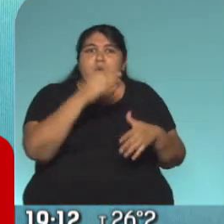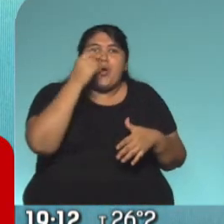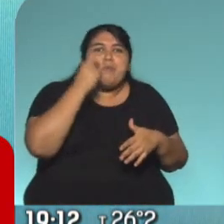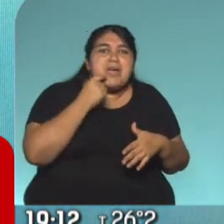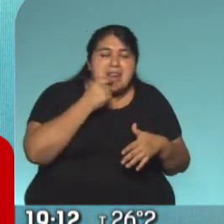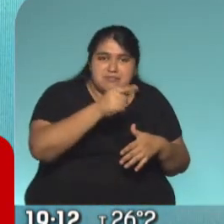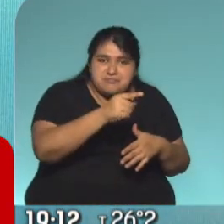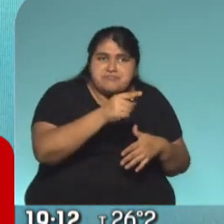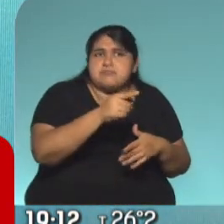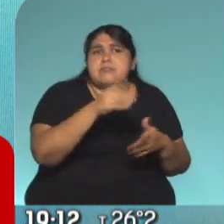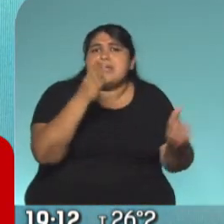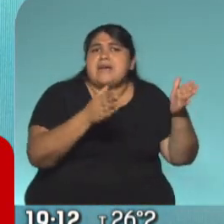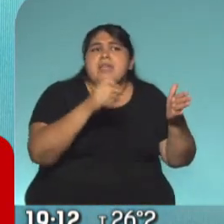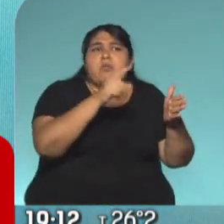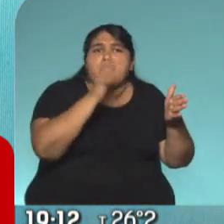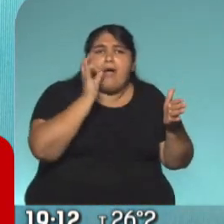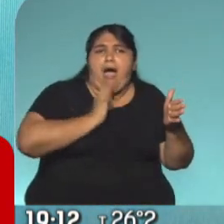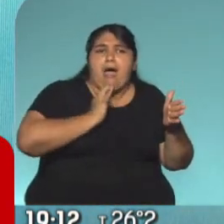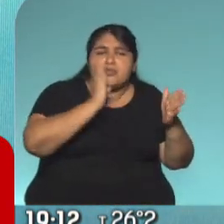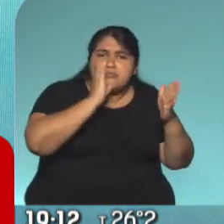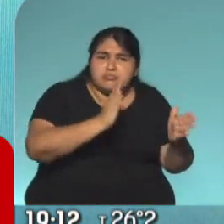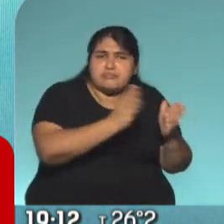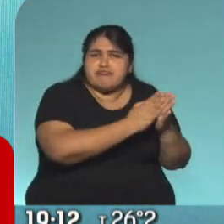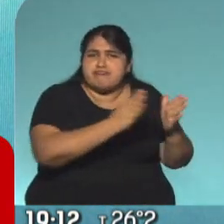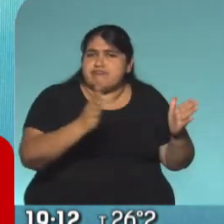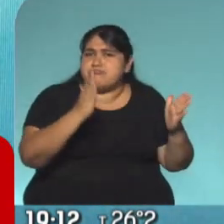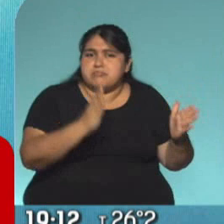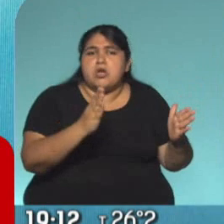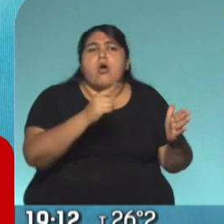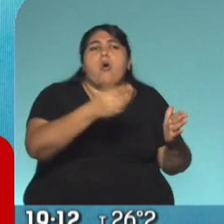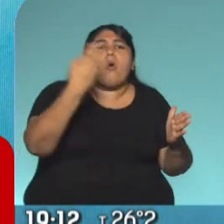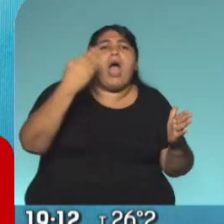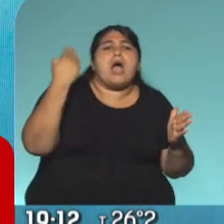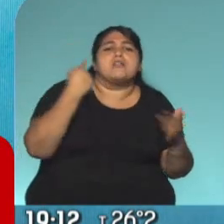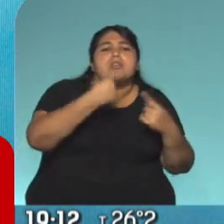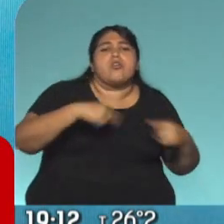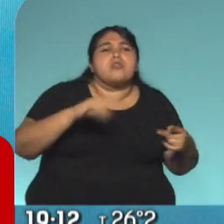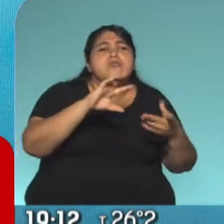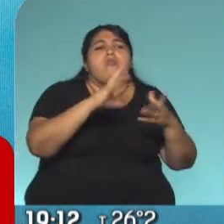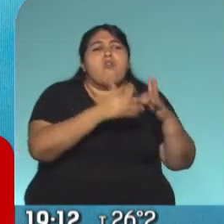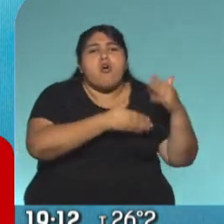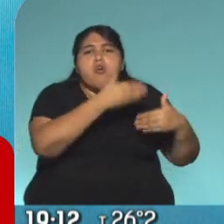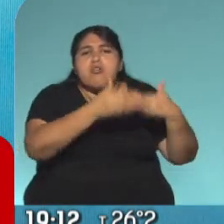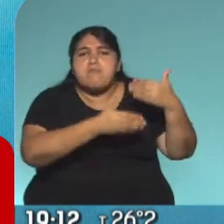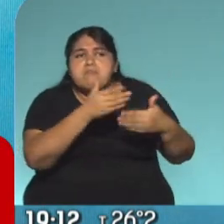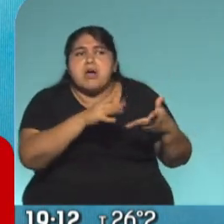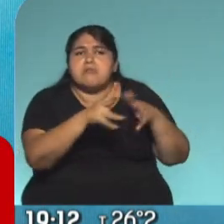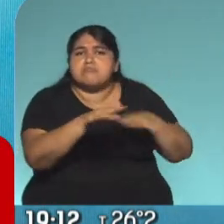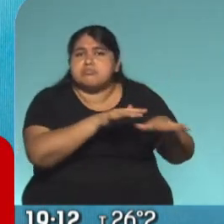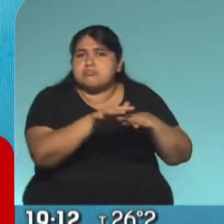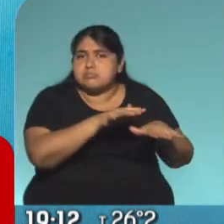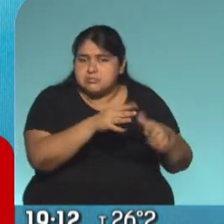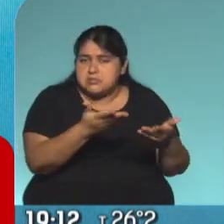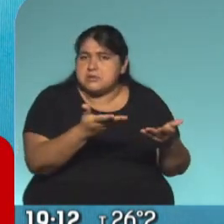década de su mandato. No nos referimos en lo más mínimo a lo que él fue generando tras su partida, ¿no?, tras